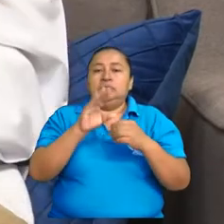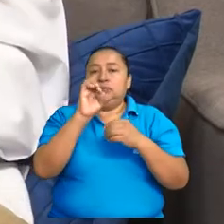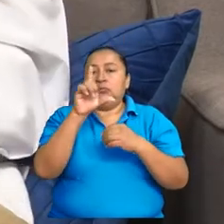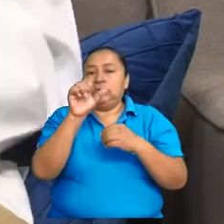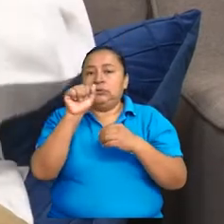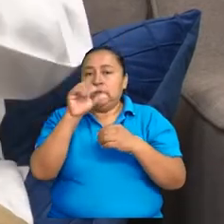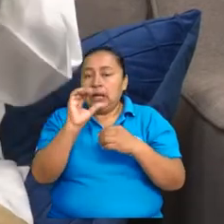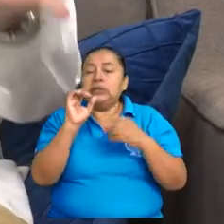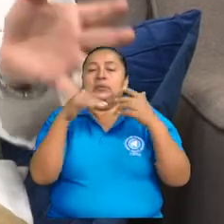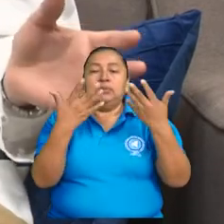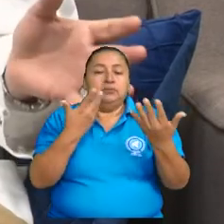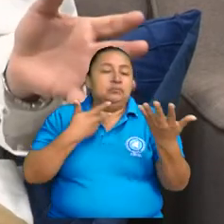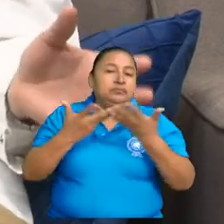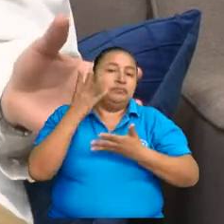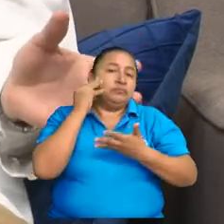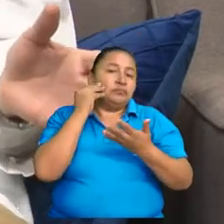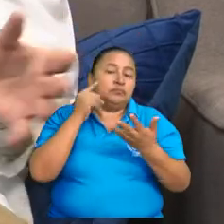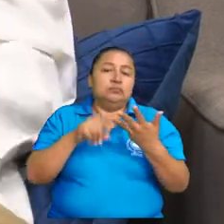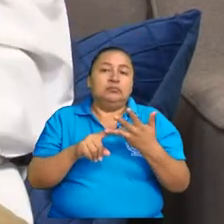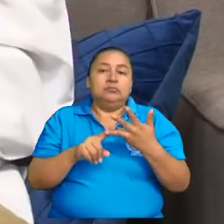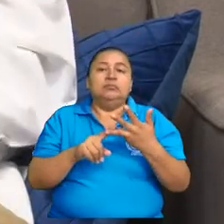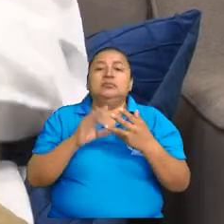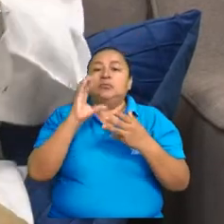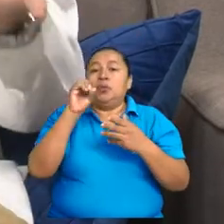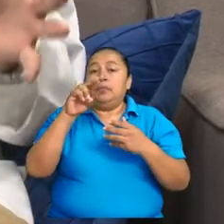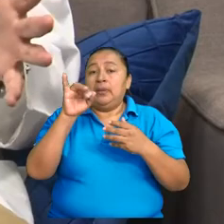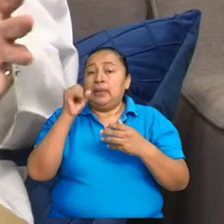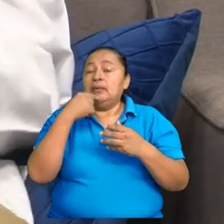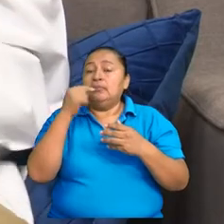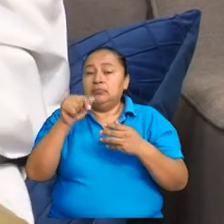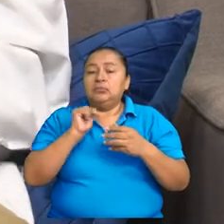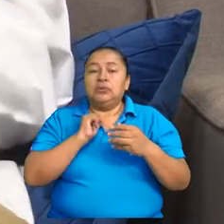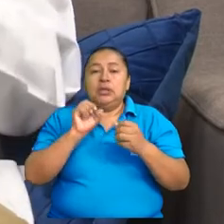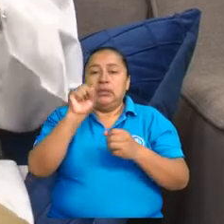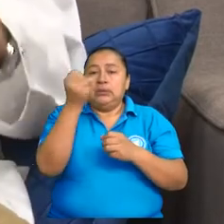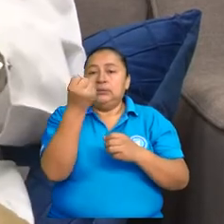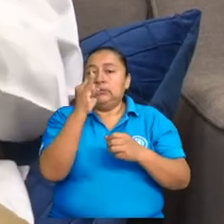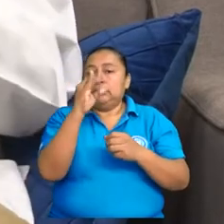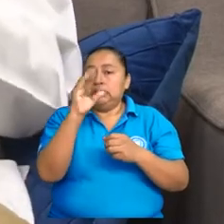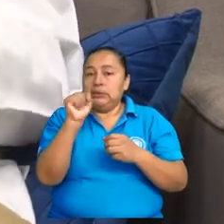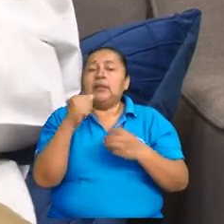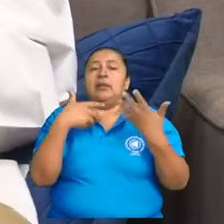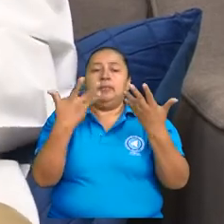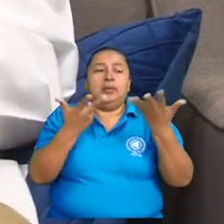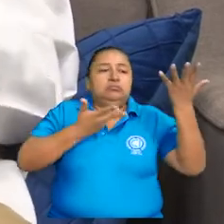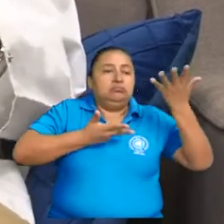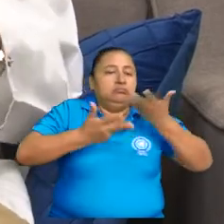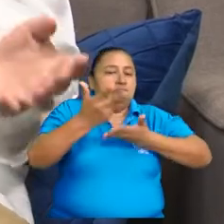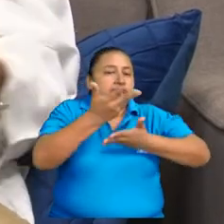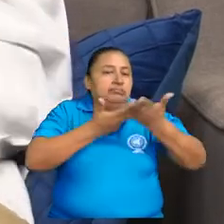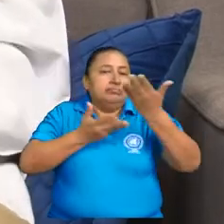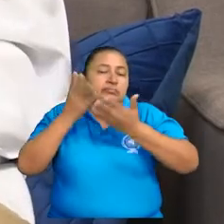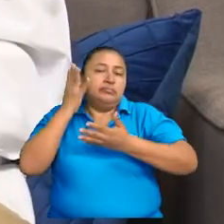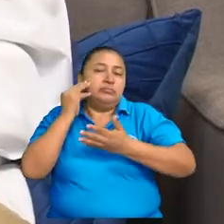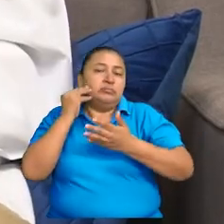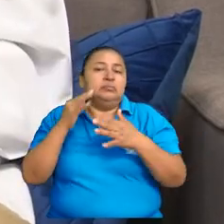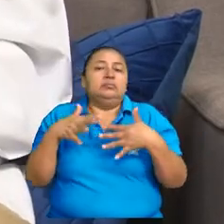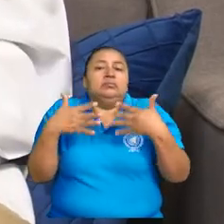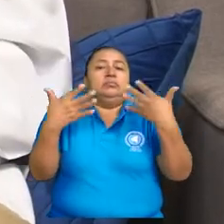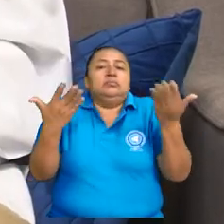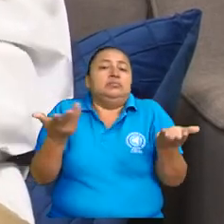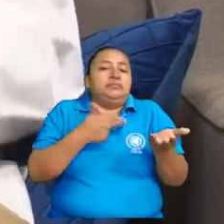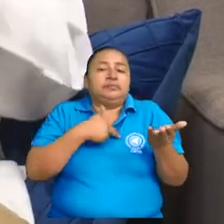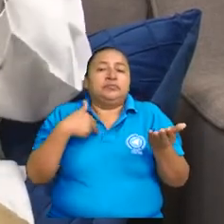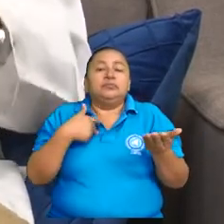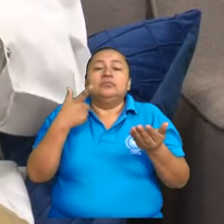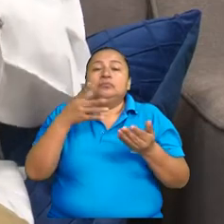las experiencias, a nivel del COMISCA, también a nivel del SICA, ¿no?, intercambiando experiencias en reuniones virtuales que hemos